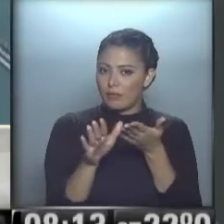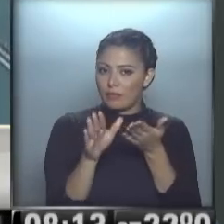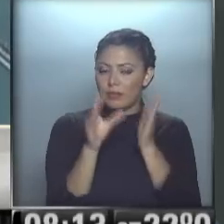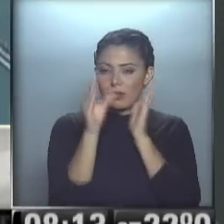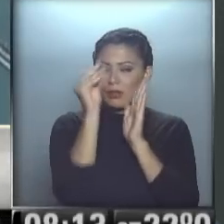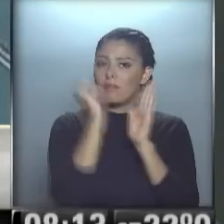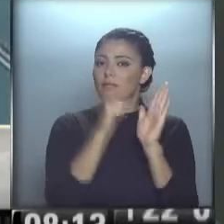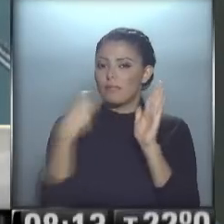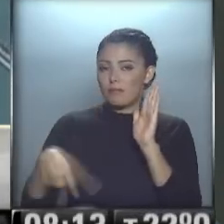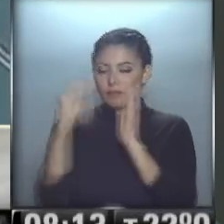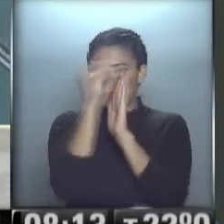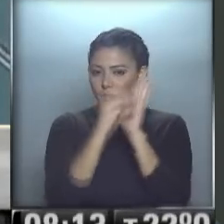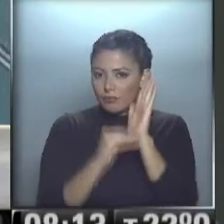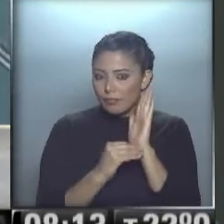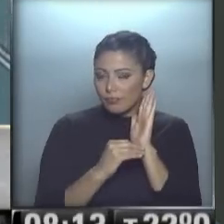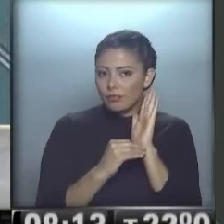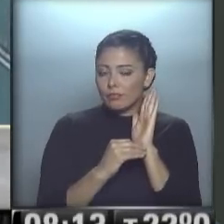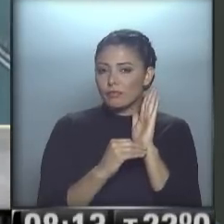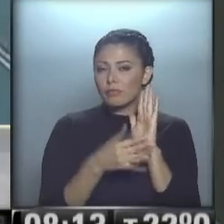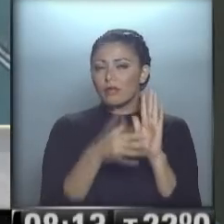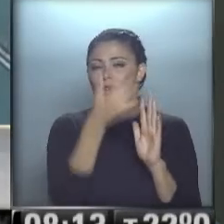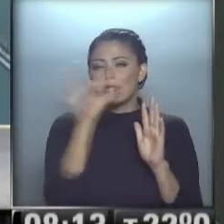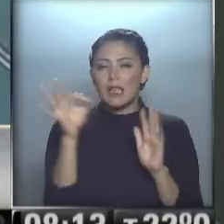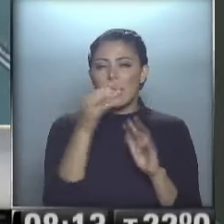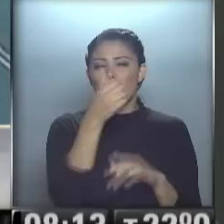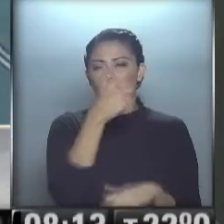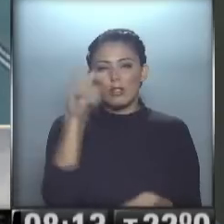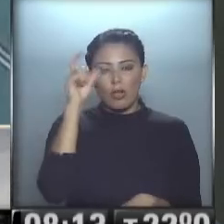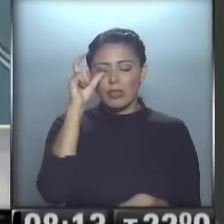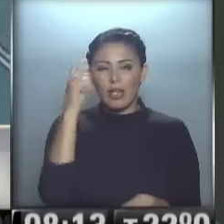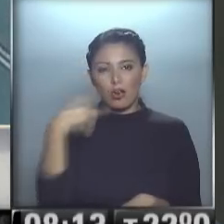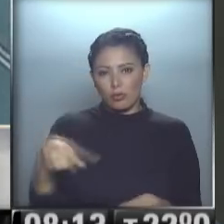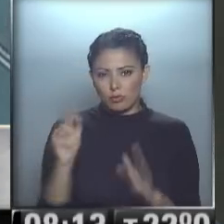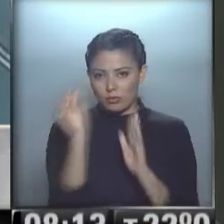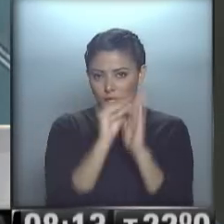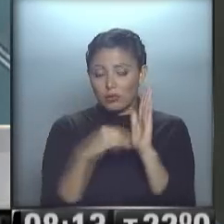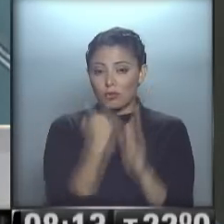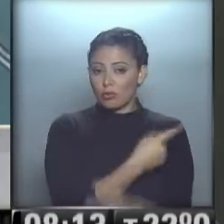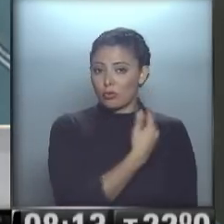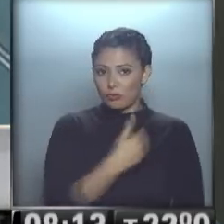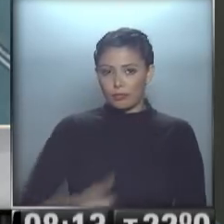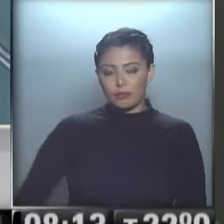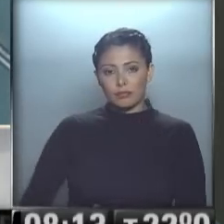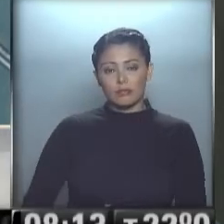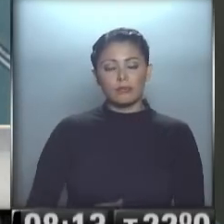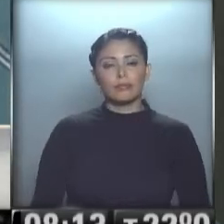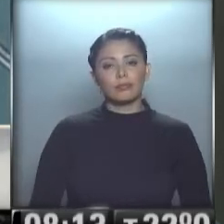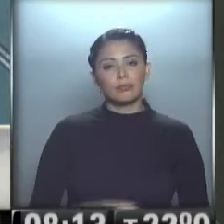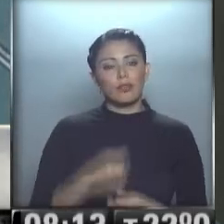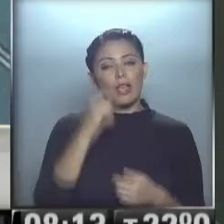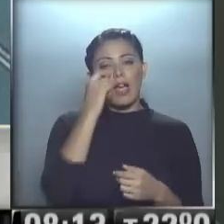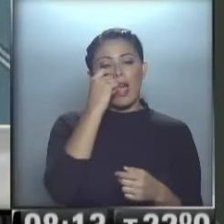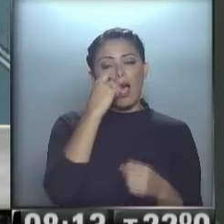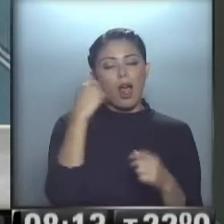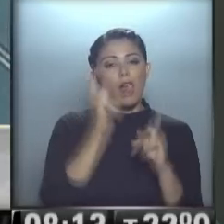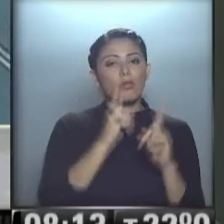medicamentos equivalentes a 600 a 610 productos eh lo que nosotros planteamos como observaciones